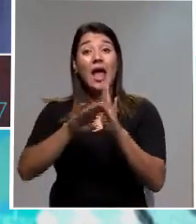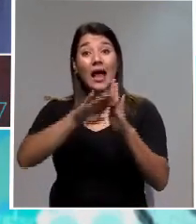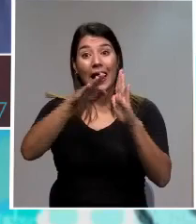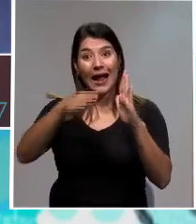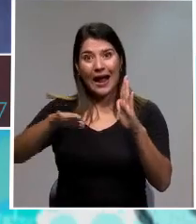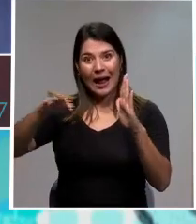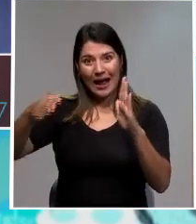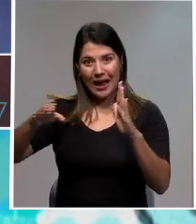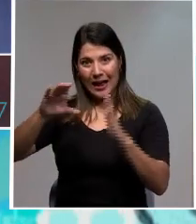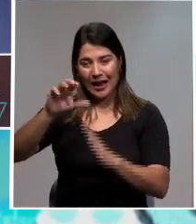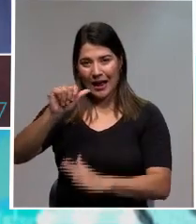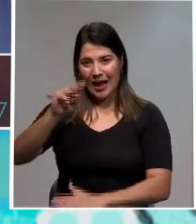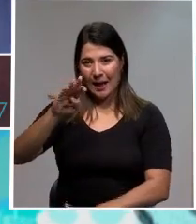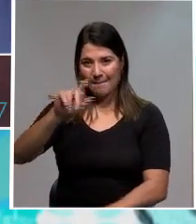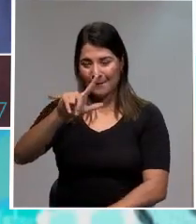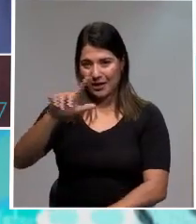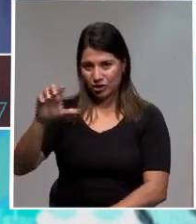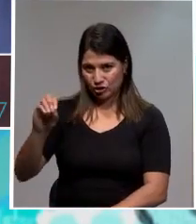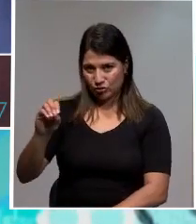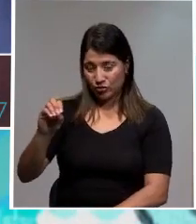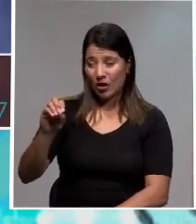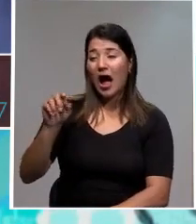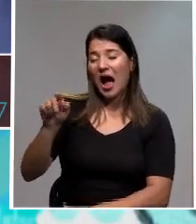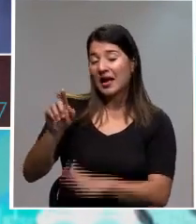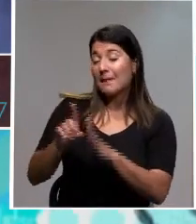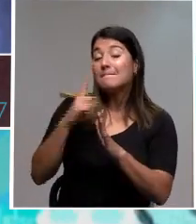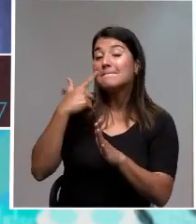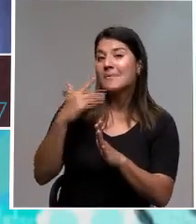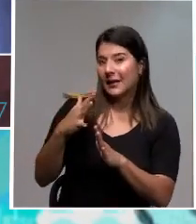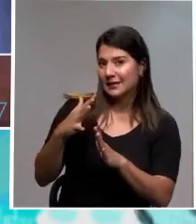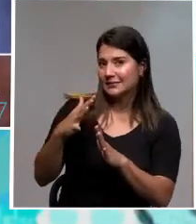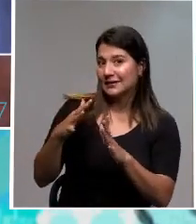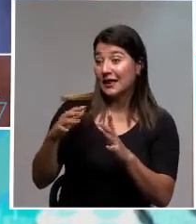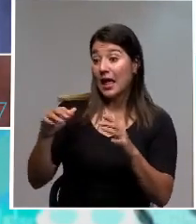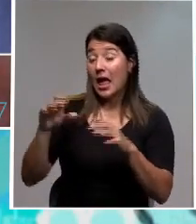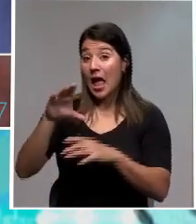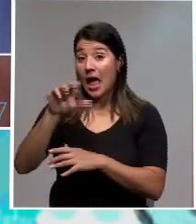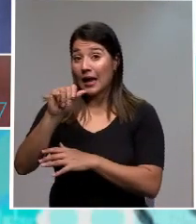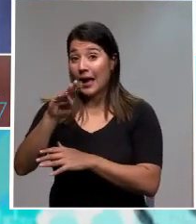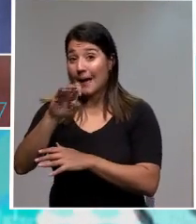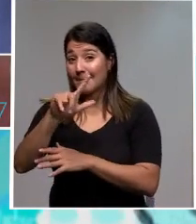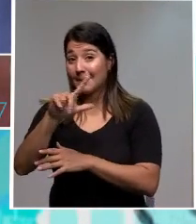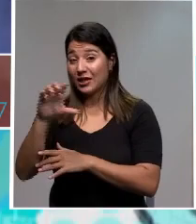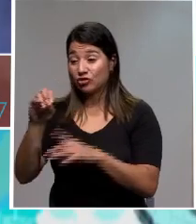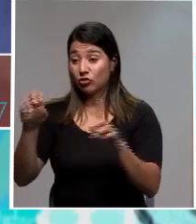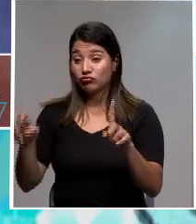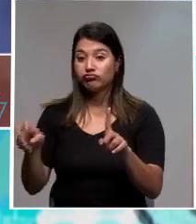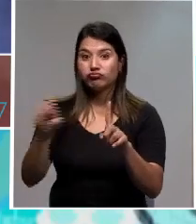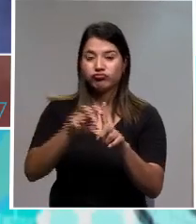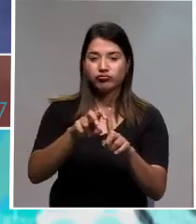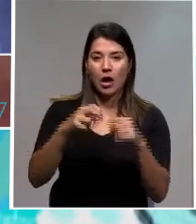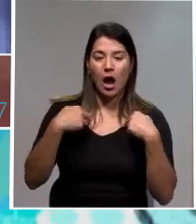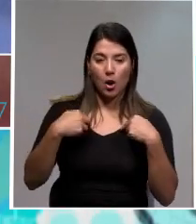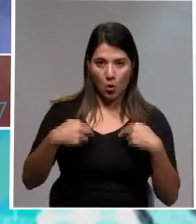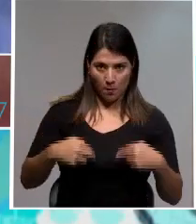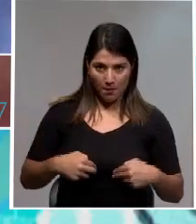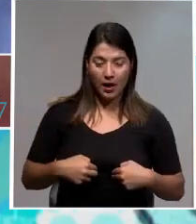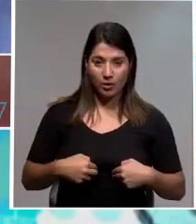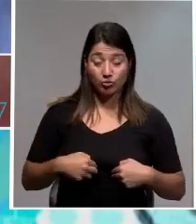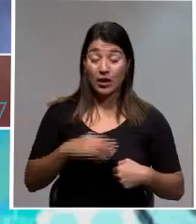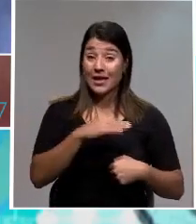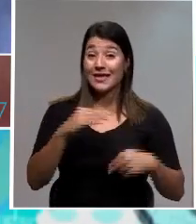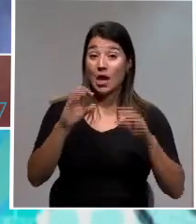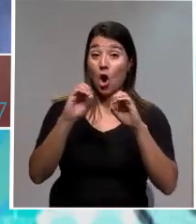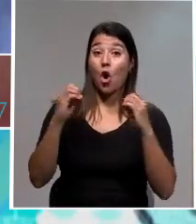el origen del virus de la viruela que durante muchos años infectó al ser humano y que la